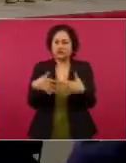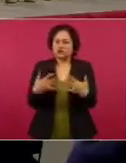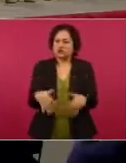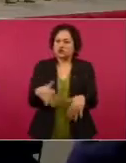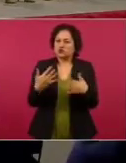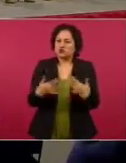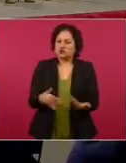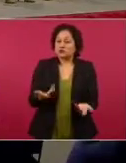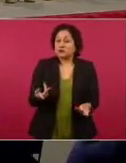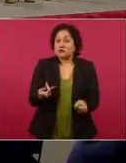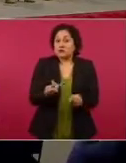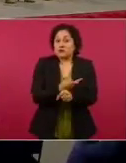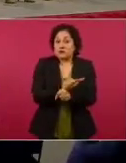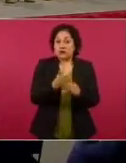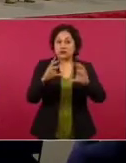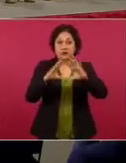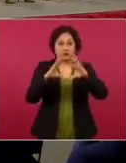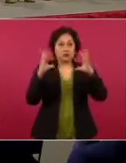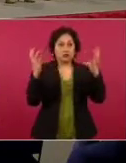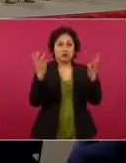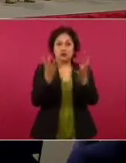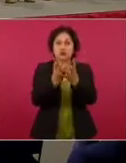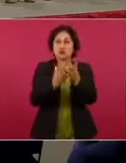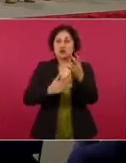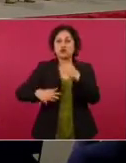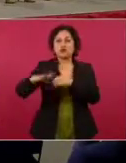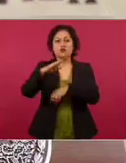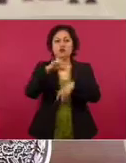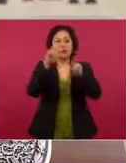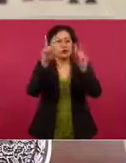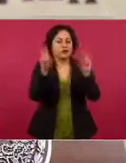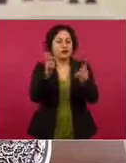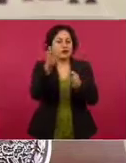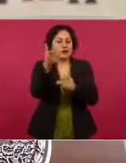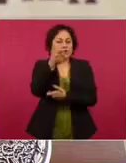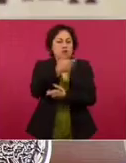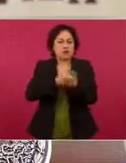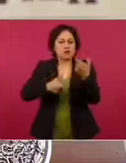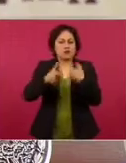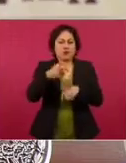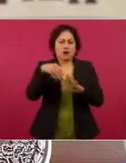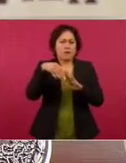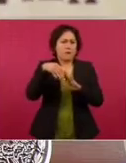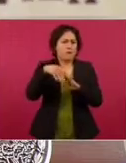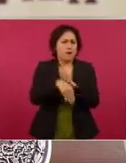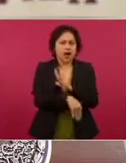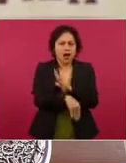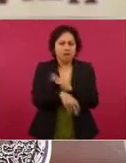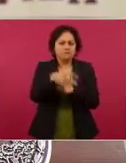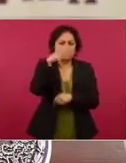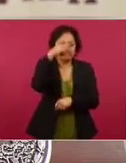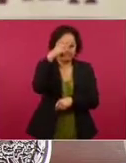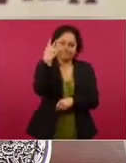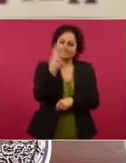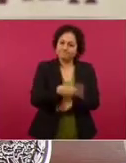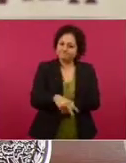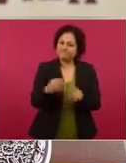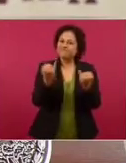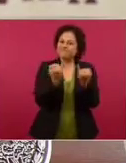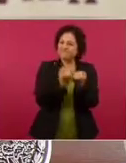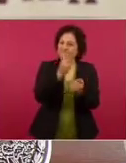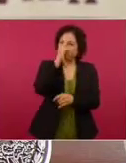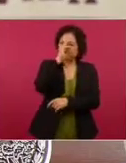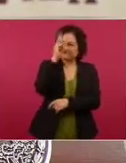por la Gran Depresión, que había causado una crisis financiera internacional. Si pasamos por favor a las siguientes láminas.